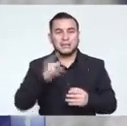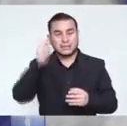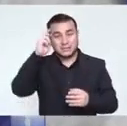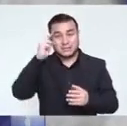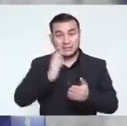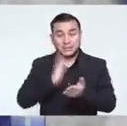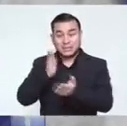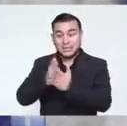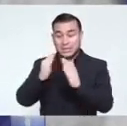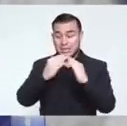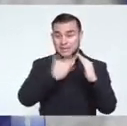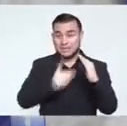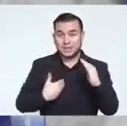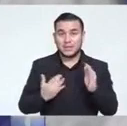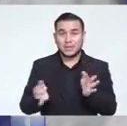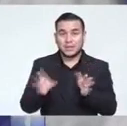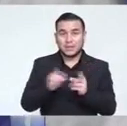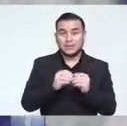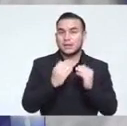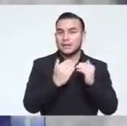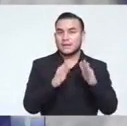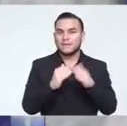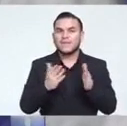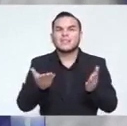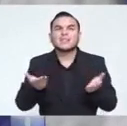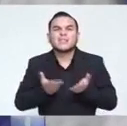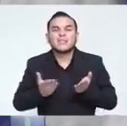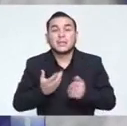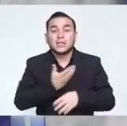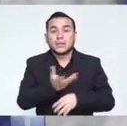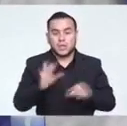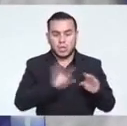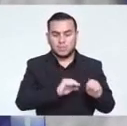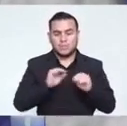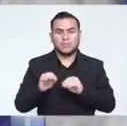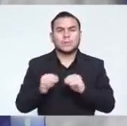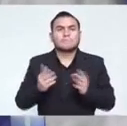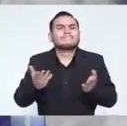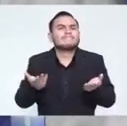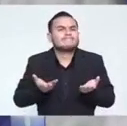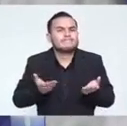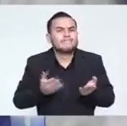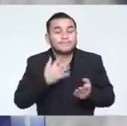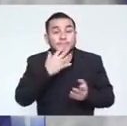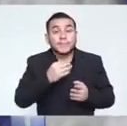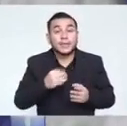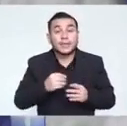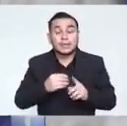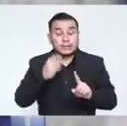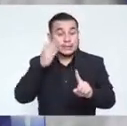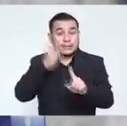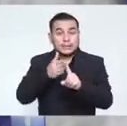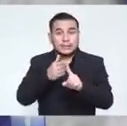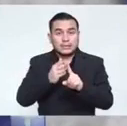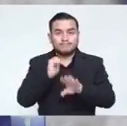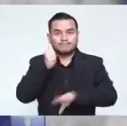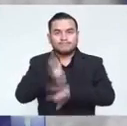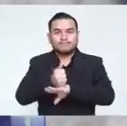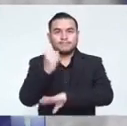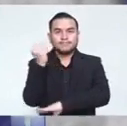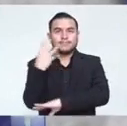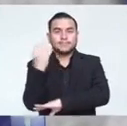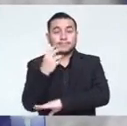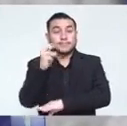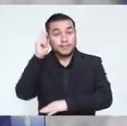reunión y vamos a ver qué medidas o qué acciones son las que vamos a tomar en este sentido. Esperamos que ellos